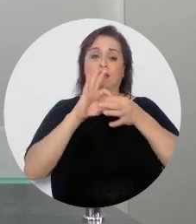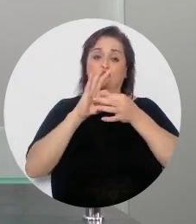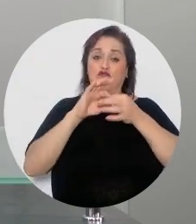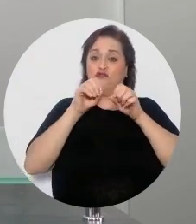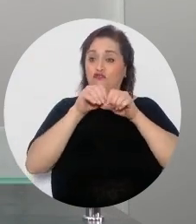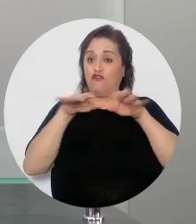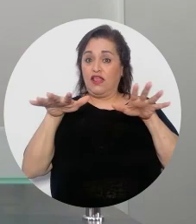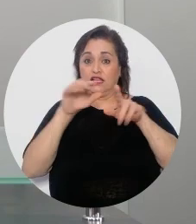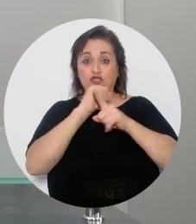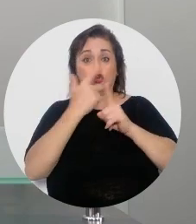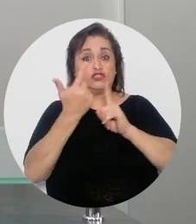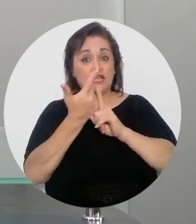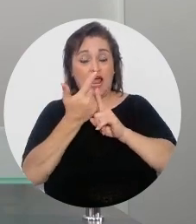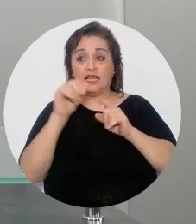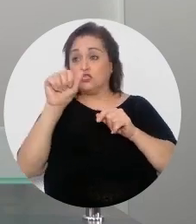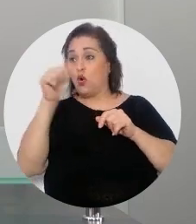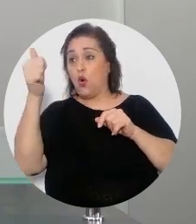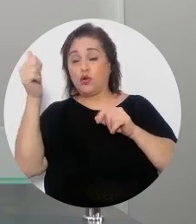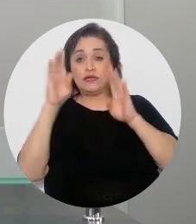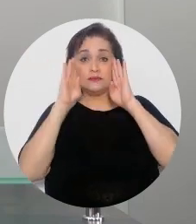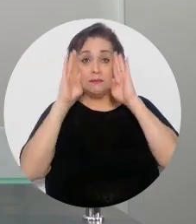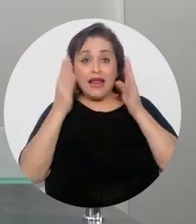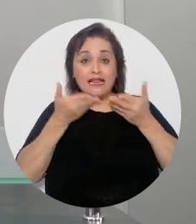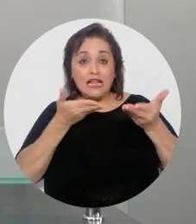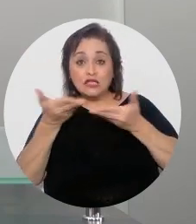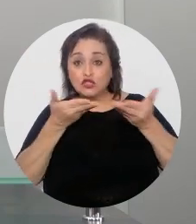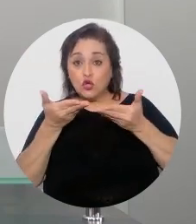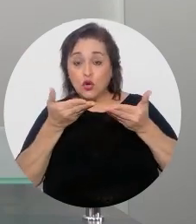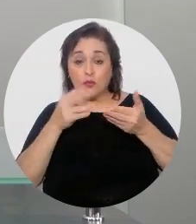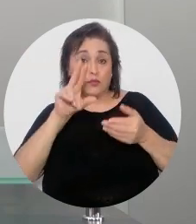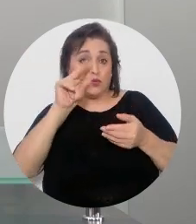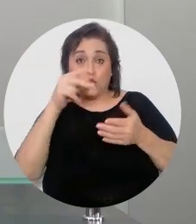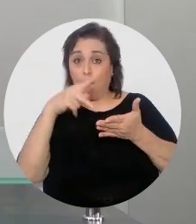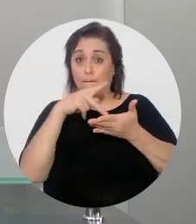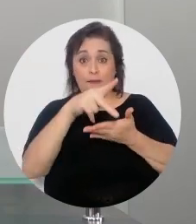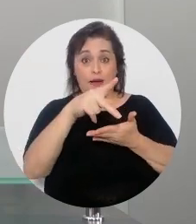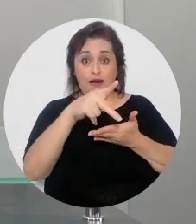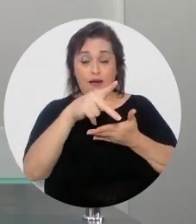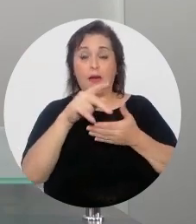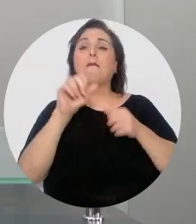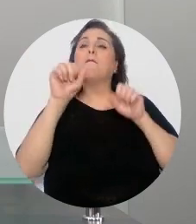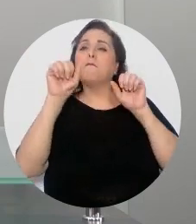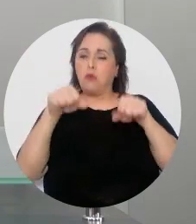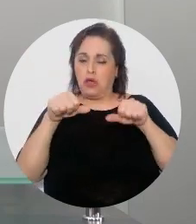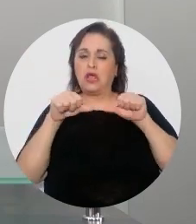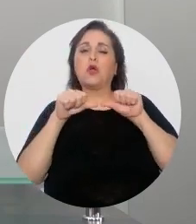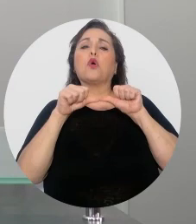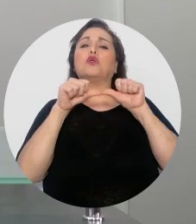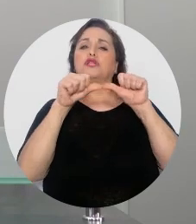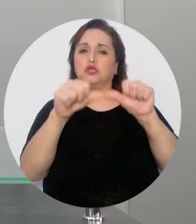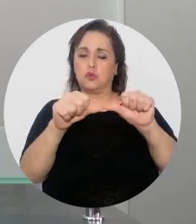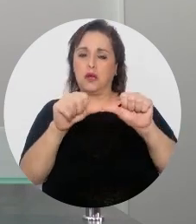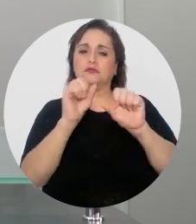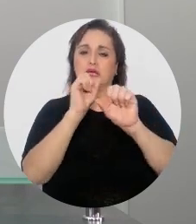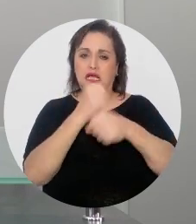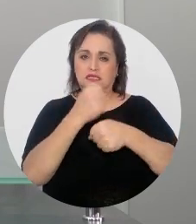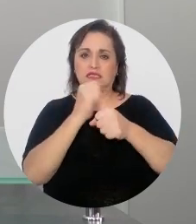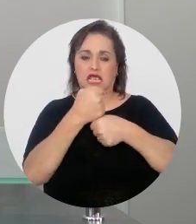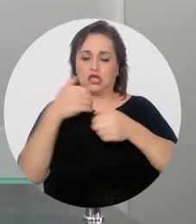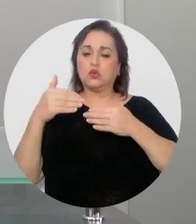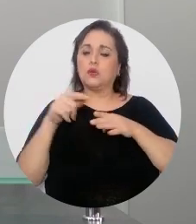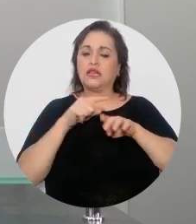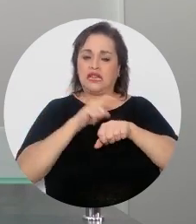web, en redes sociales o en otras plataformas en las que no medie pago, puede